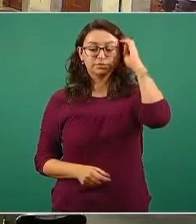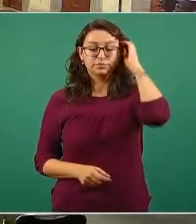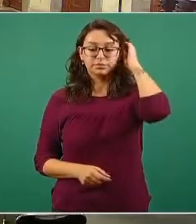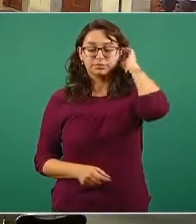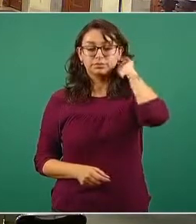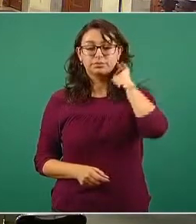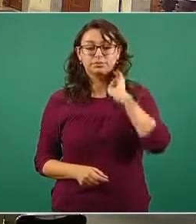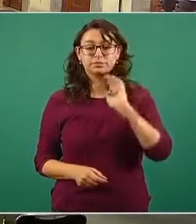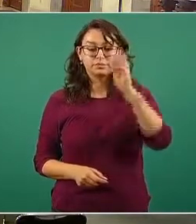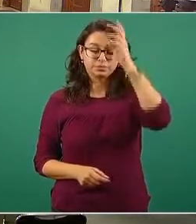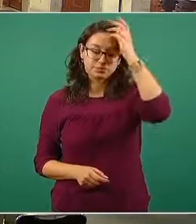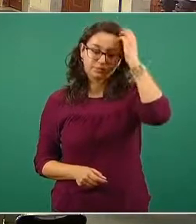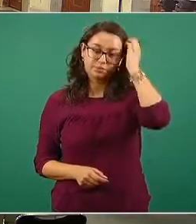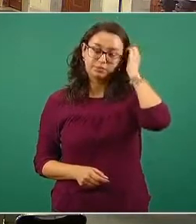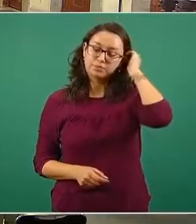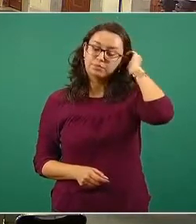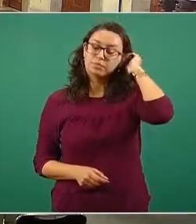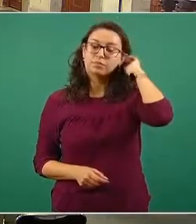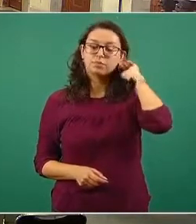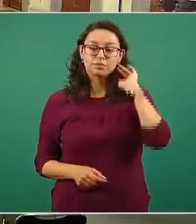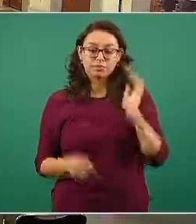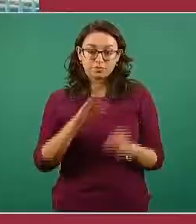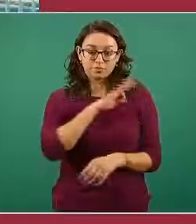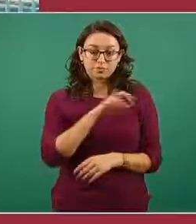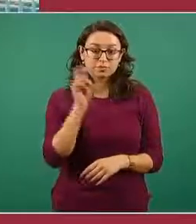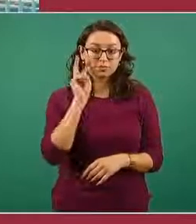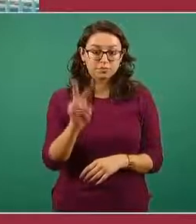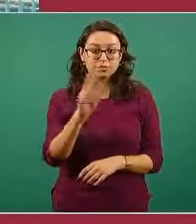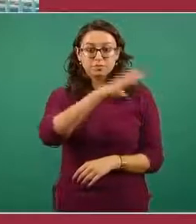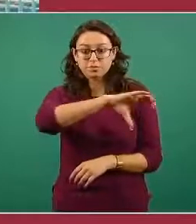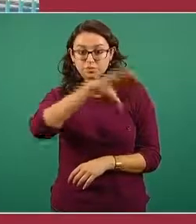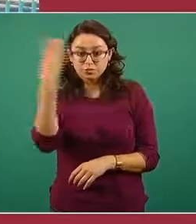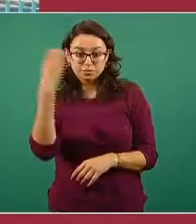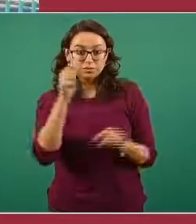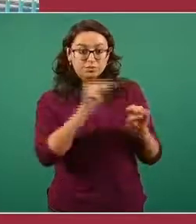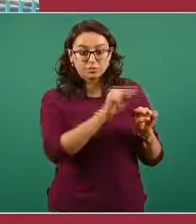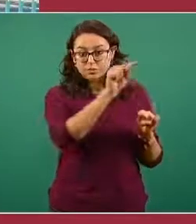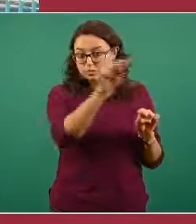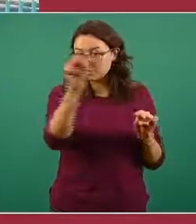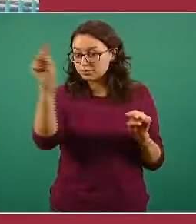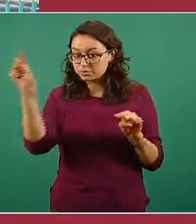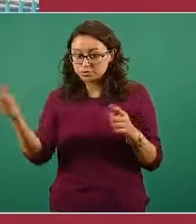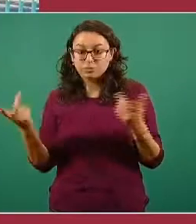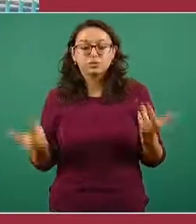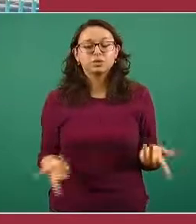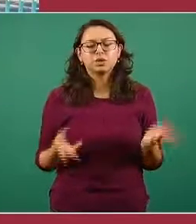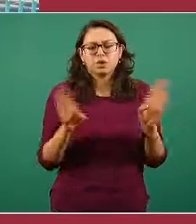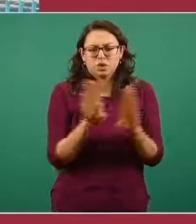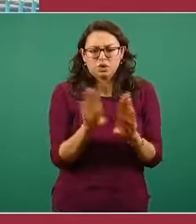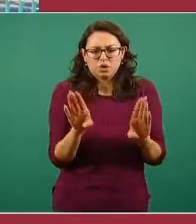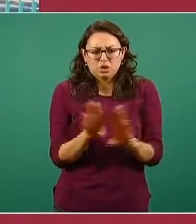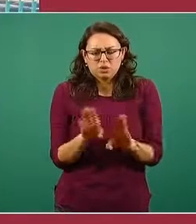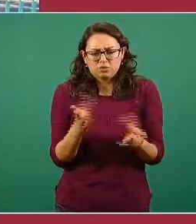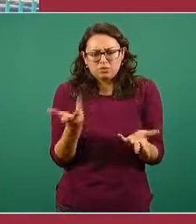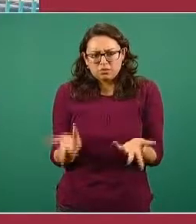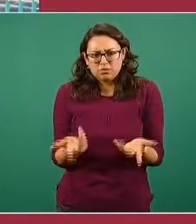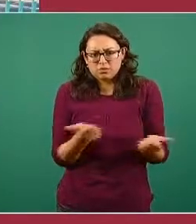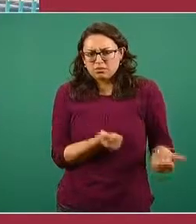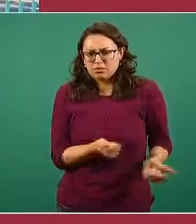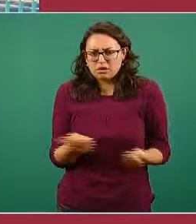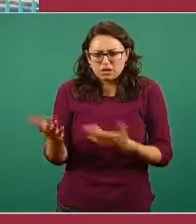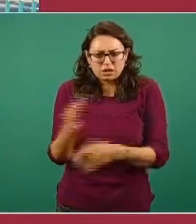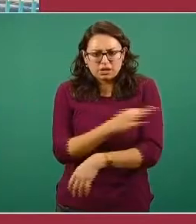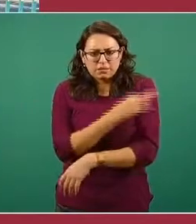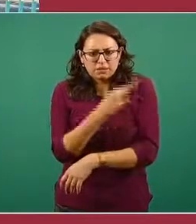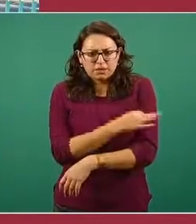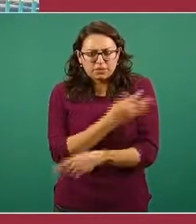Aquí algunas fotos que ilustran lo que está ocurriendo en el terreno. Nos han preguntado a veces cómo puede uno imaginar o